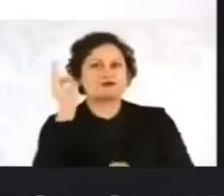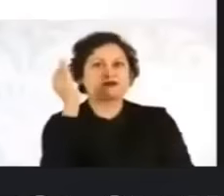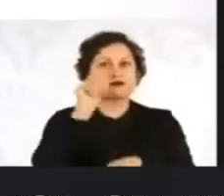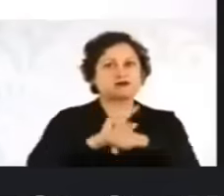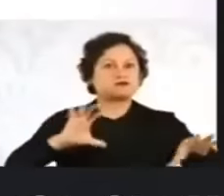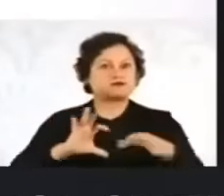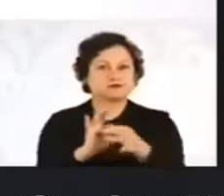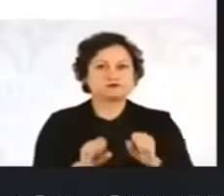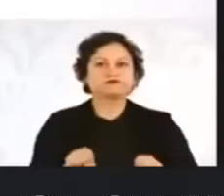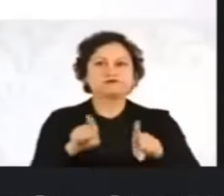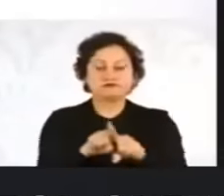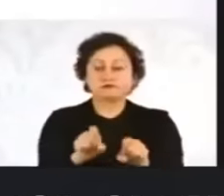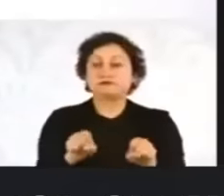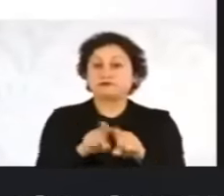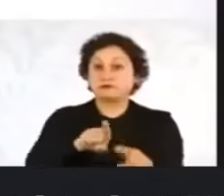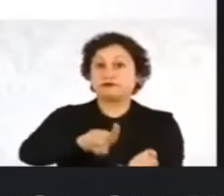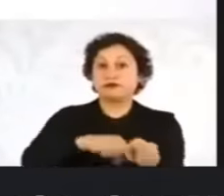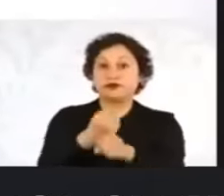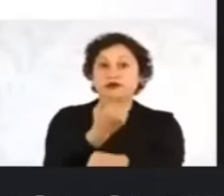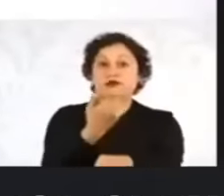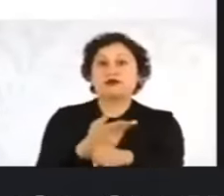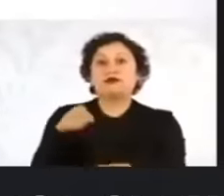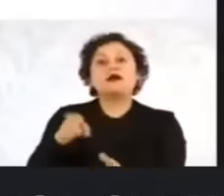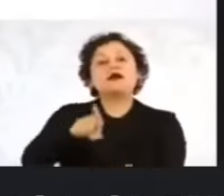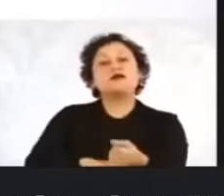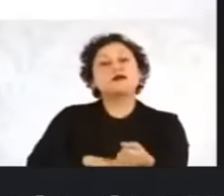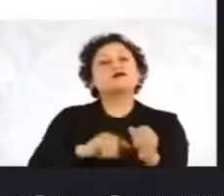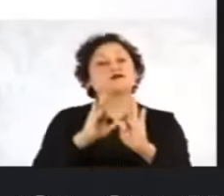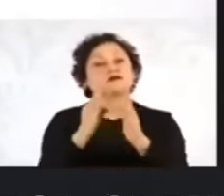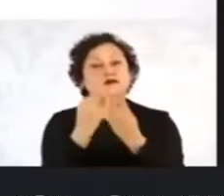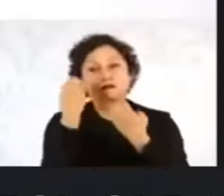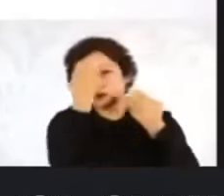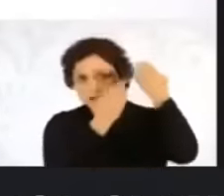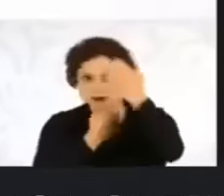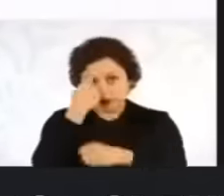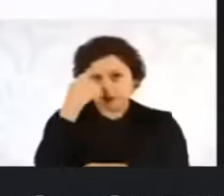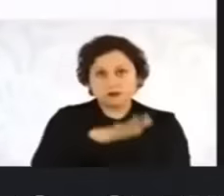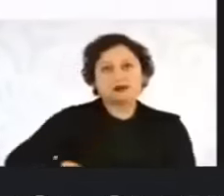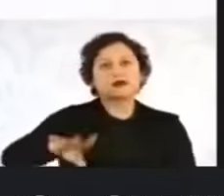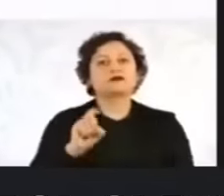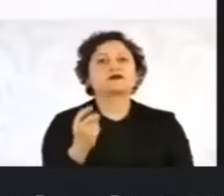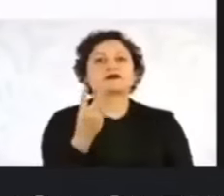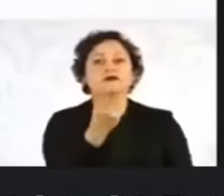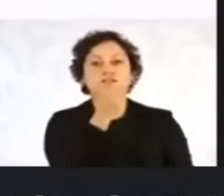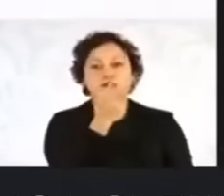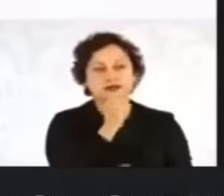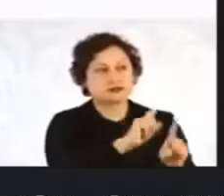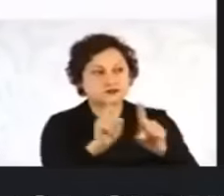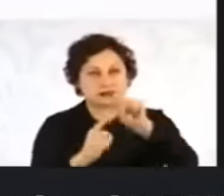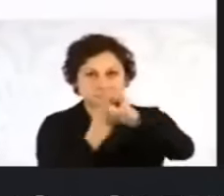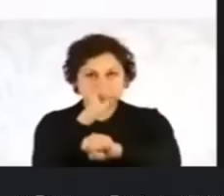Mediante el secretariado se establecerá un sistema de evaluación para las 32 policías estatales cuando sea requerido.